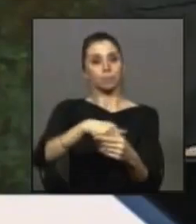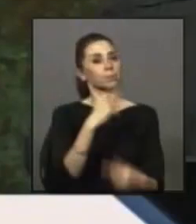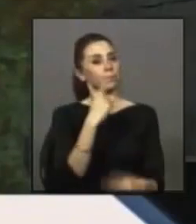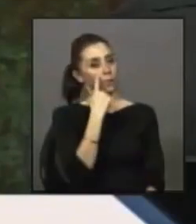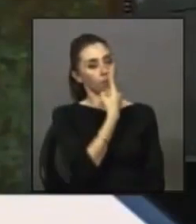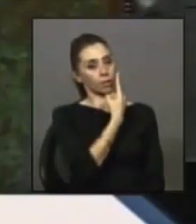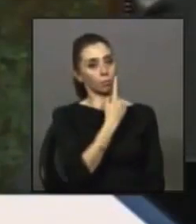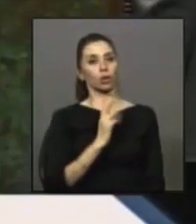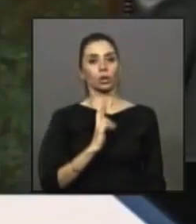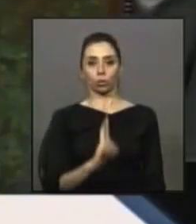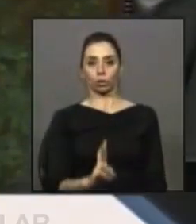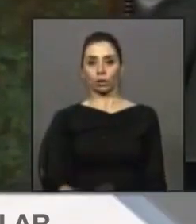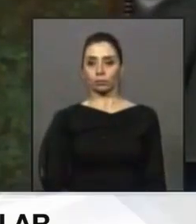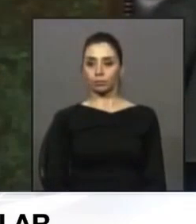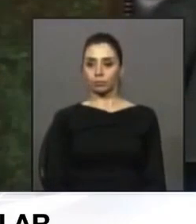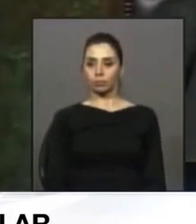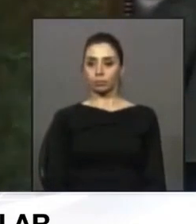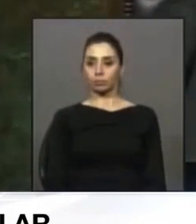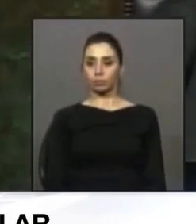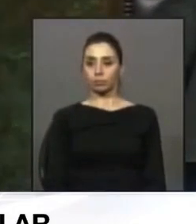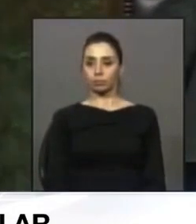Resultado de la votación.